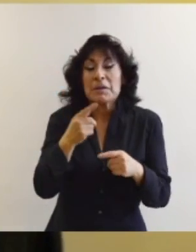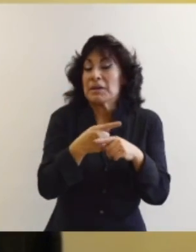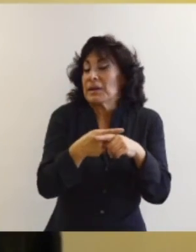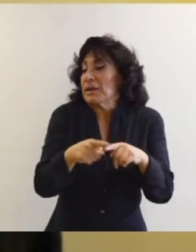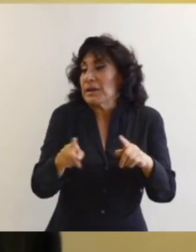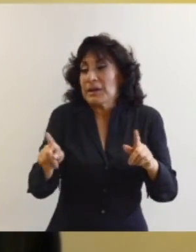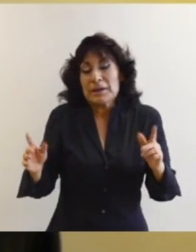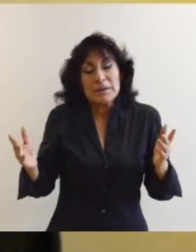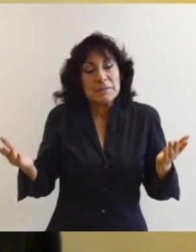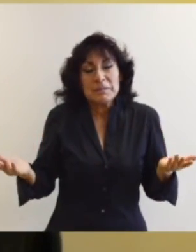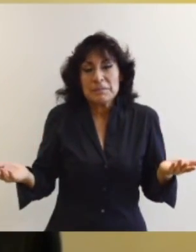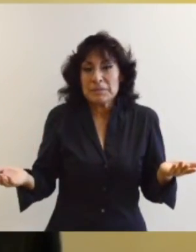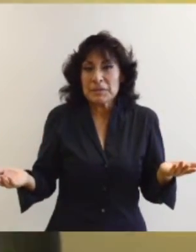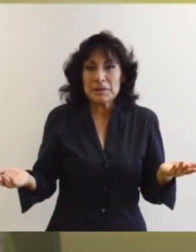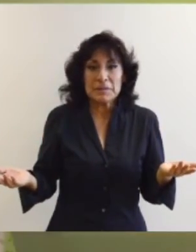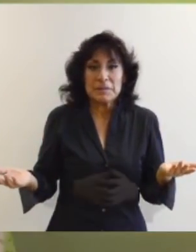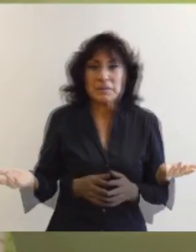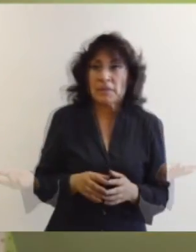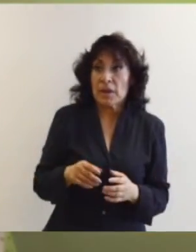Cuauhtémoc, en cambio,